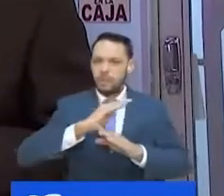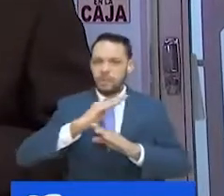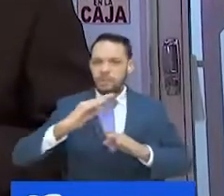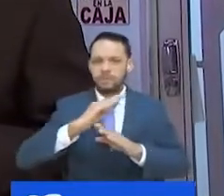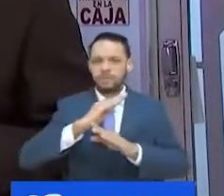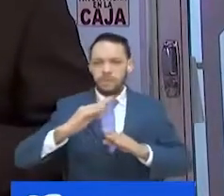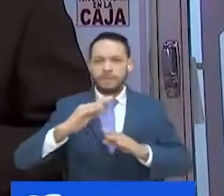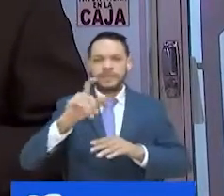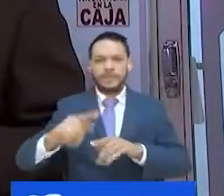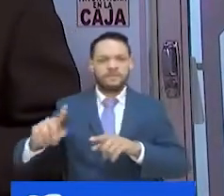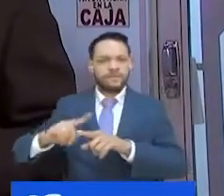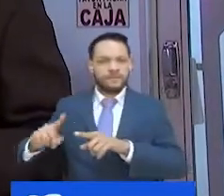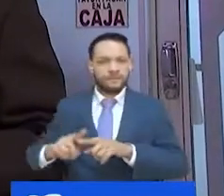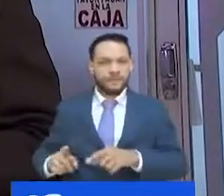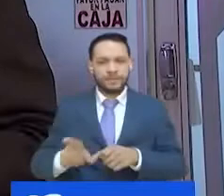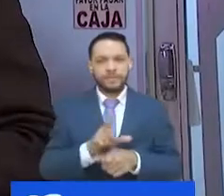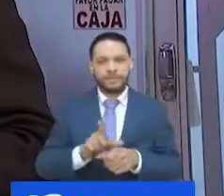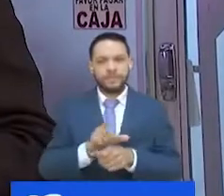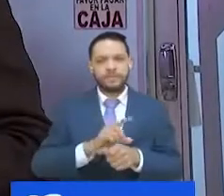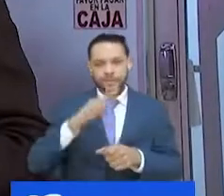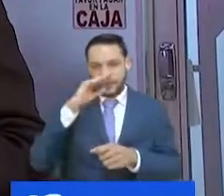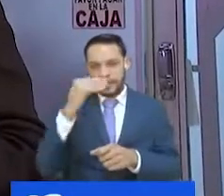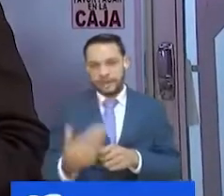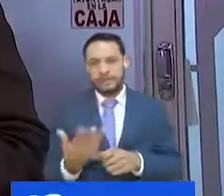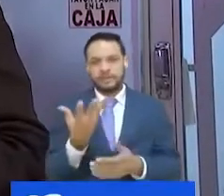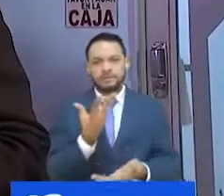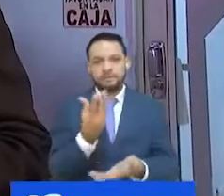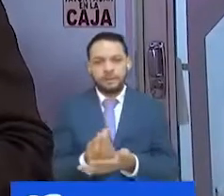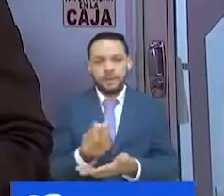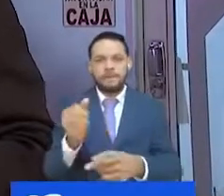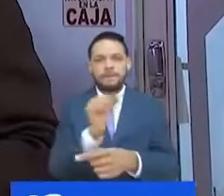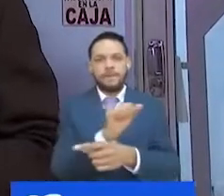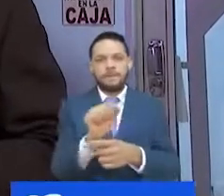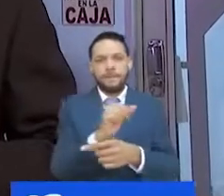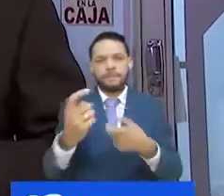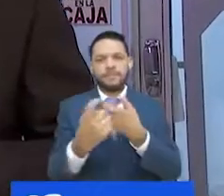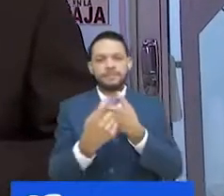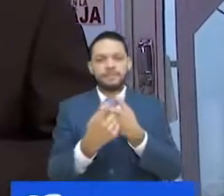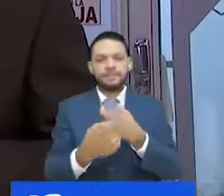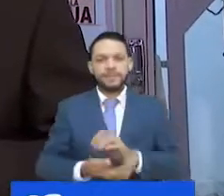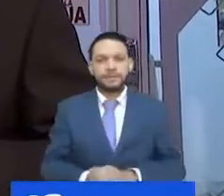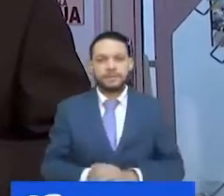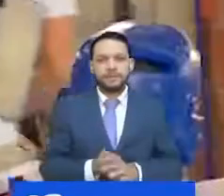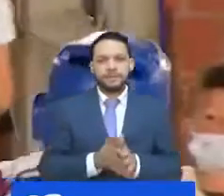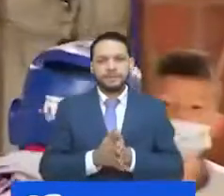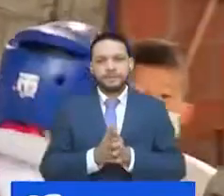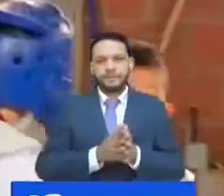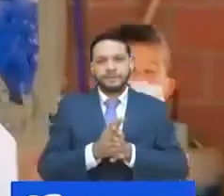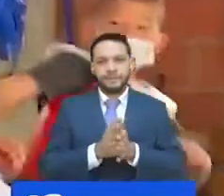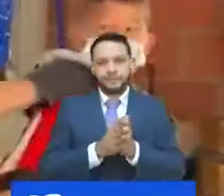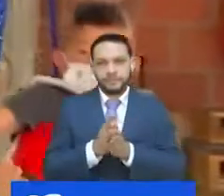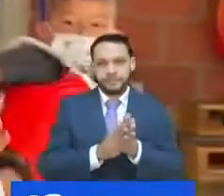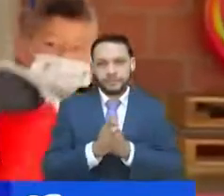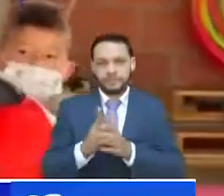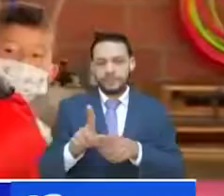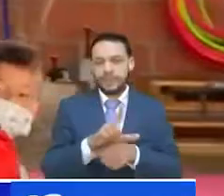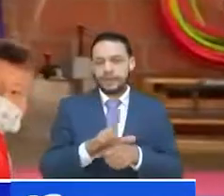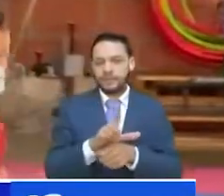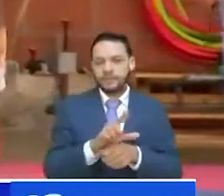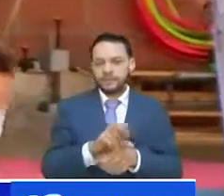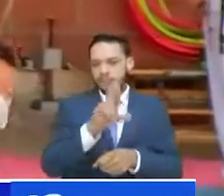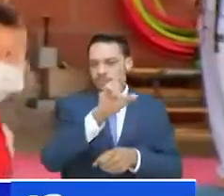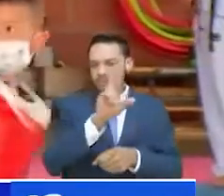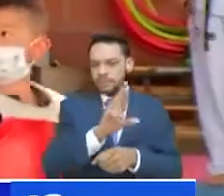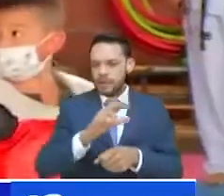de todo el país y obviamente para que los niños se motiven en la práctica de esta disciplina oriental. La Liga Risaraldense se